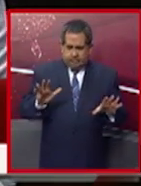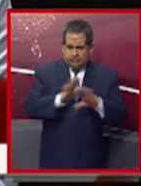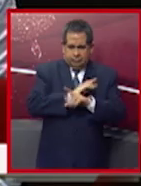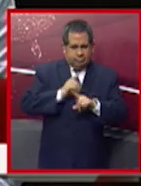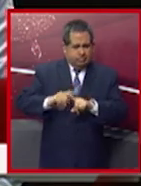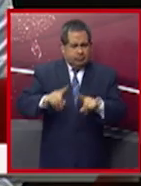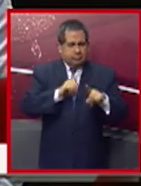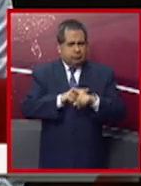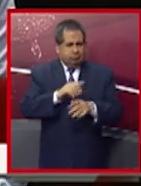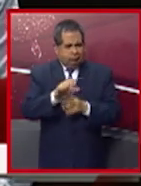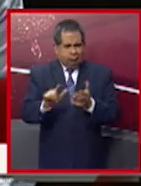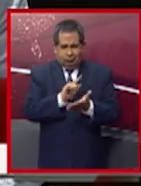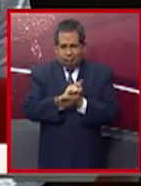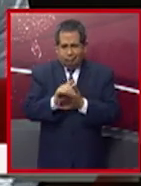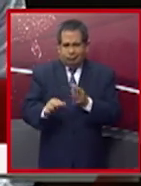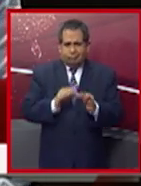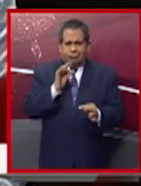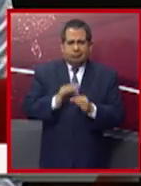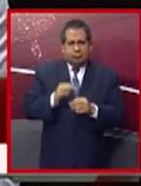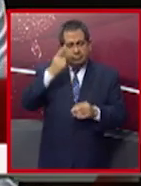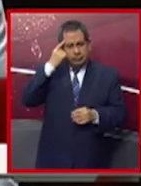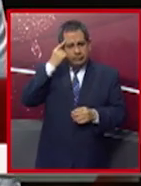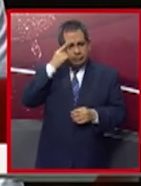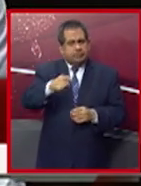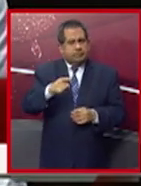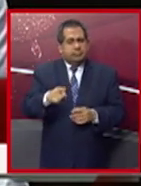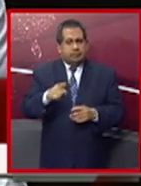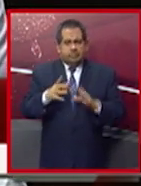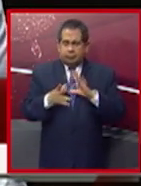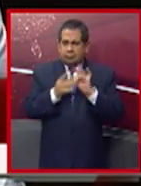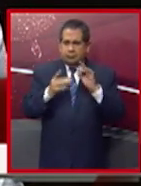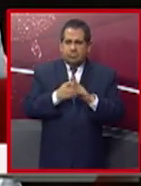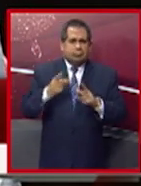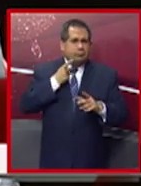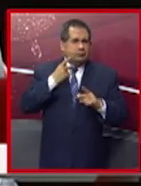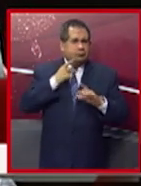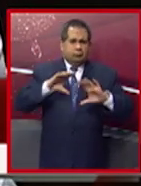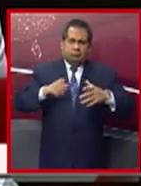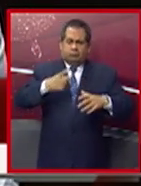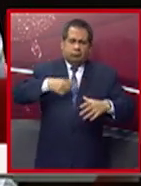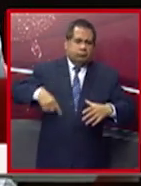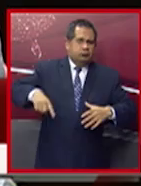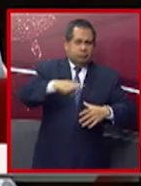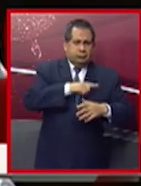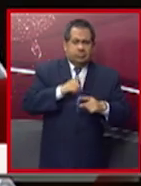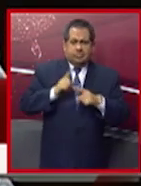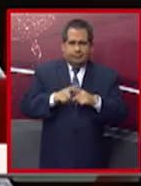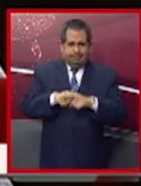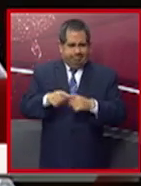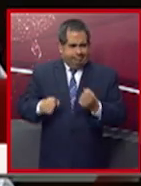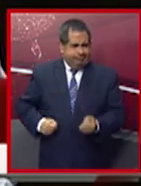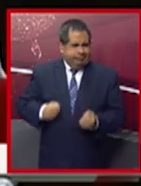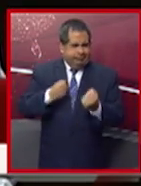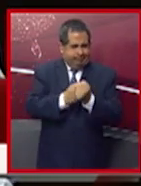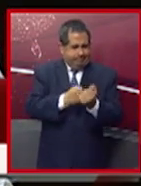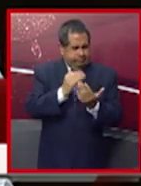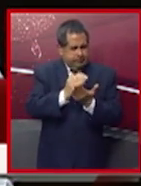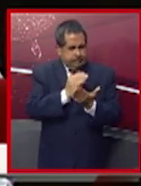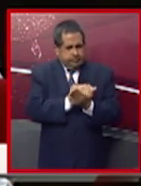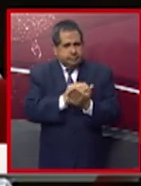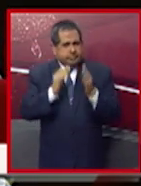reformas legislativas que den pie a las políticas públicas que fortalezcan el